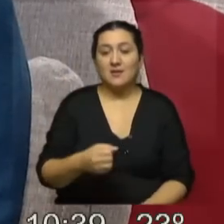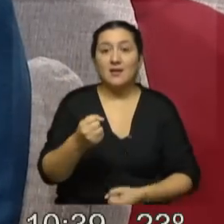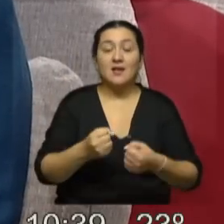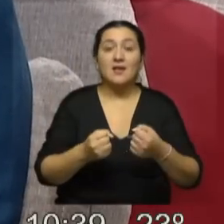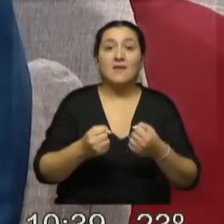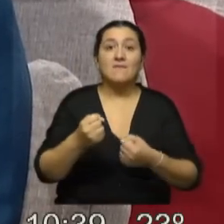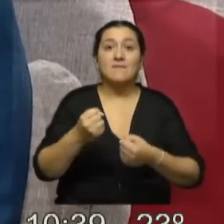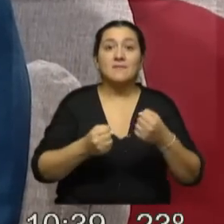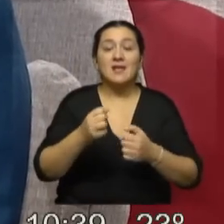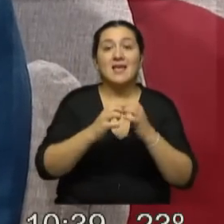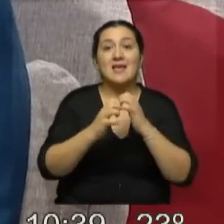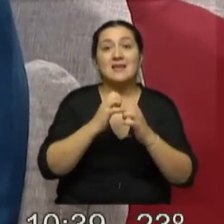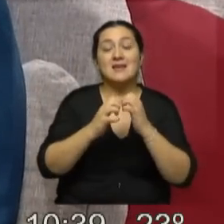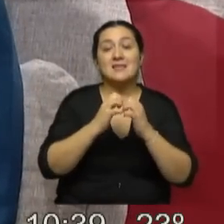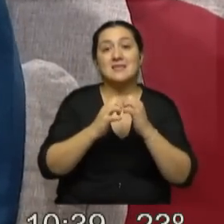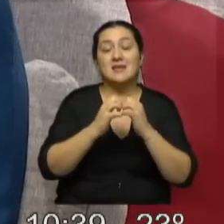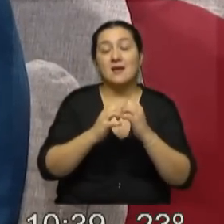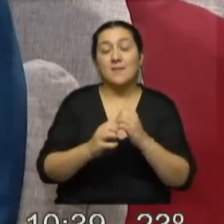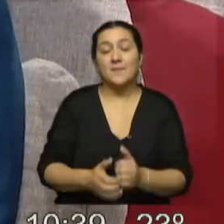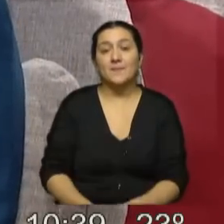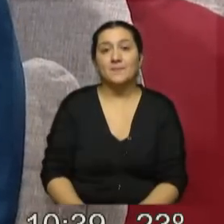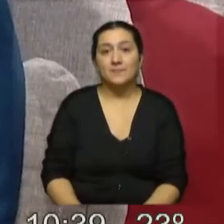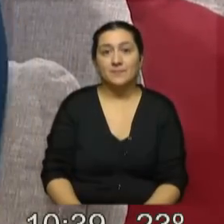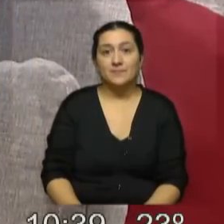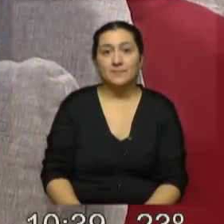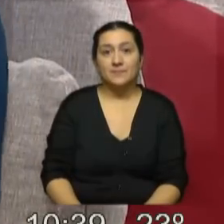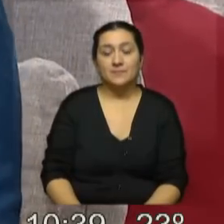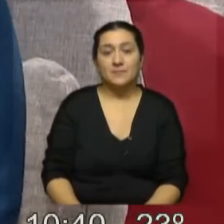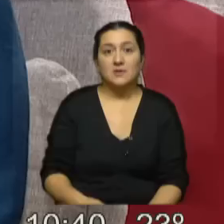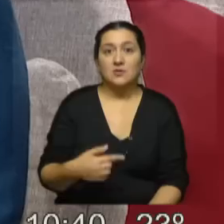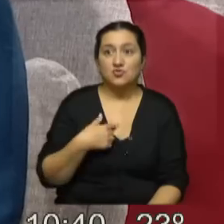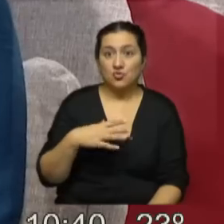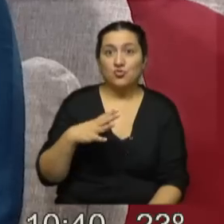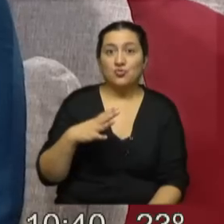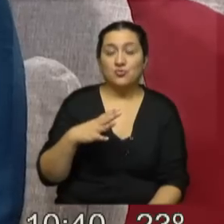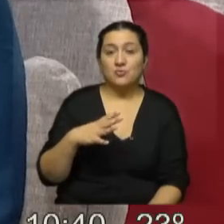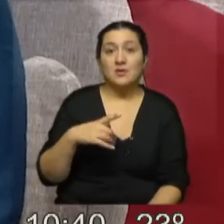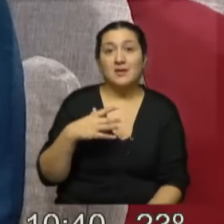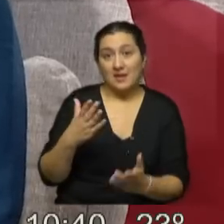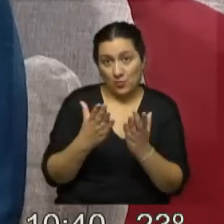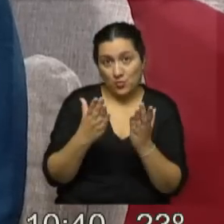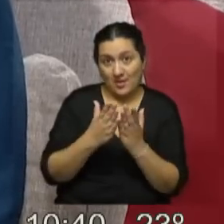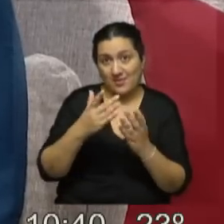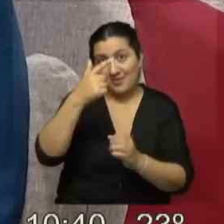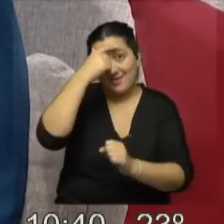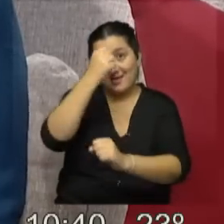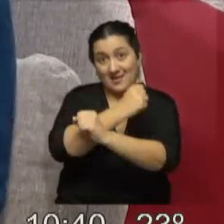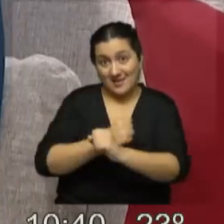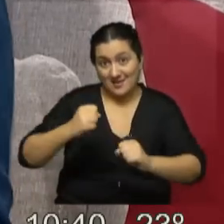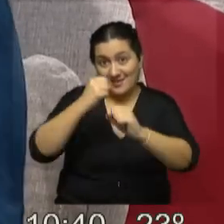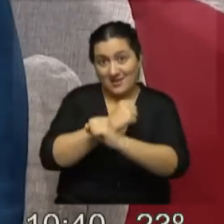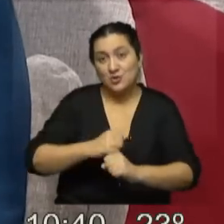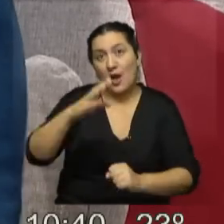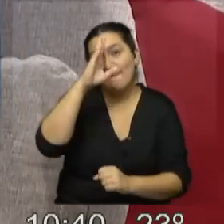unidades de energía ininterrumpible y bueno yo todavía estoy ante ingeniería y entré ahí